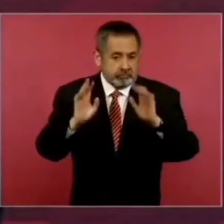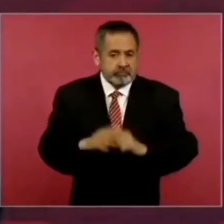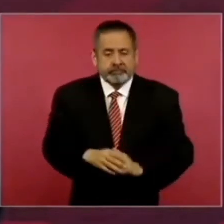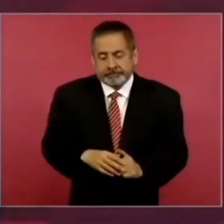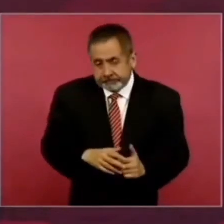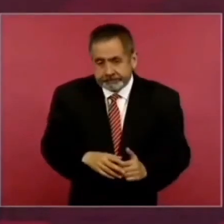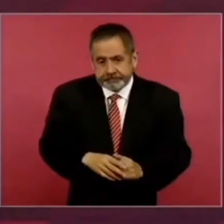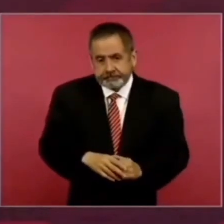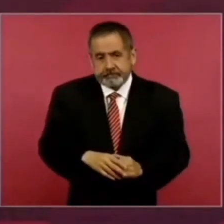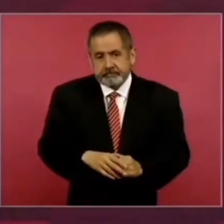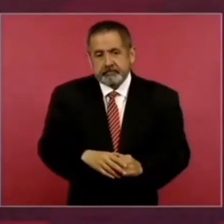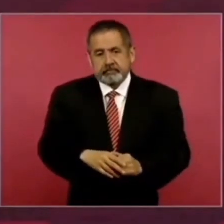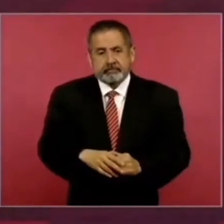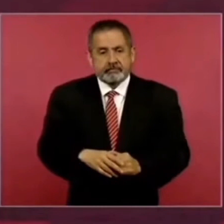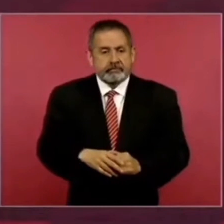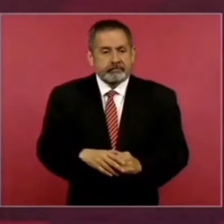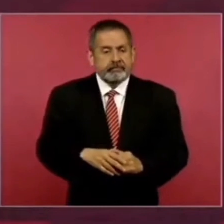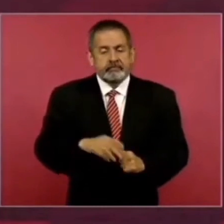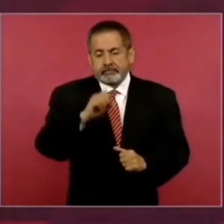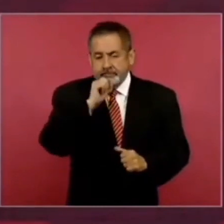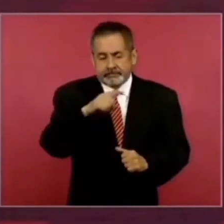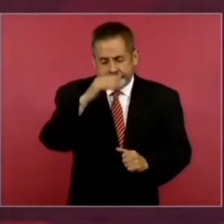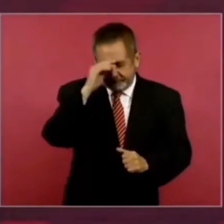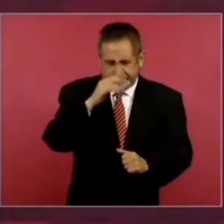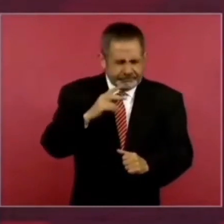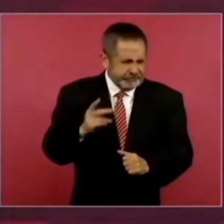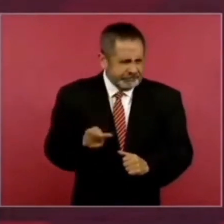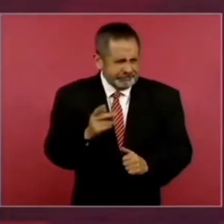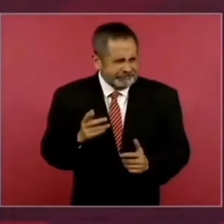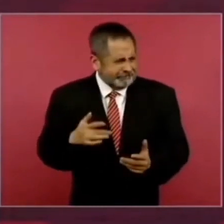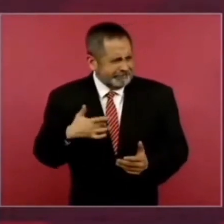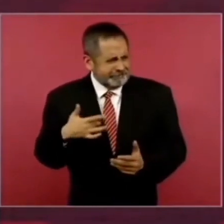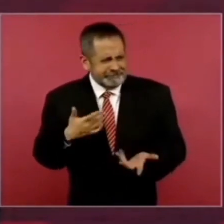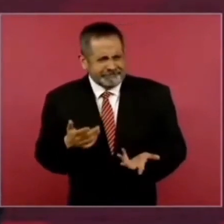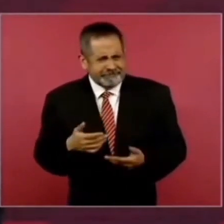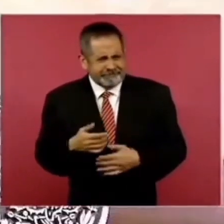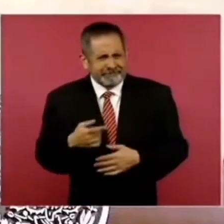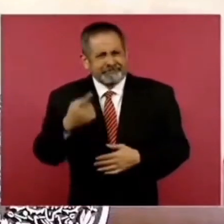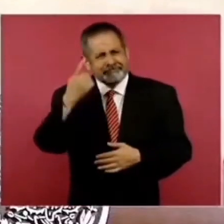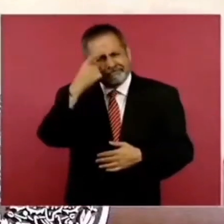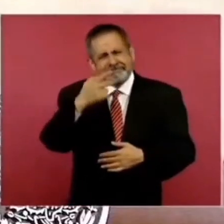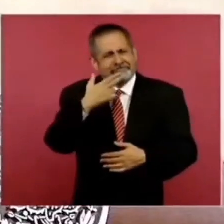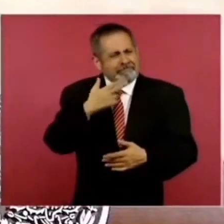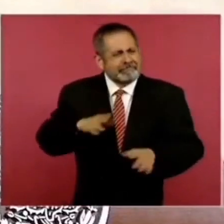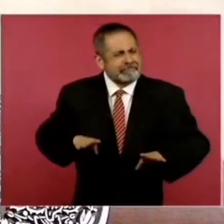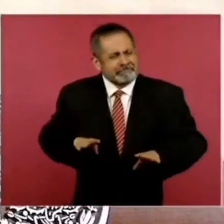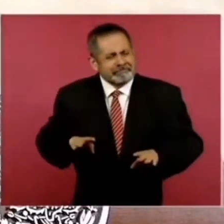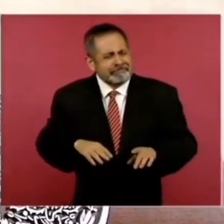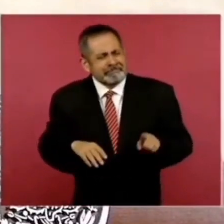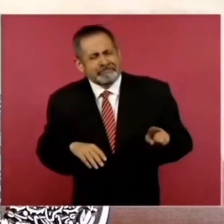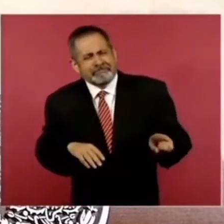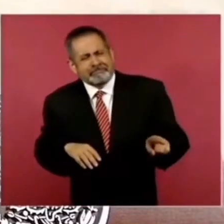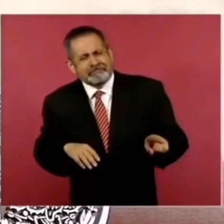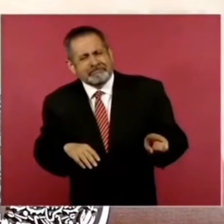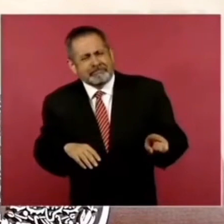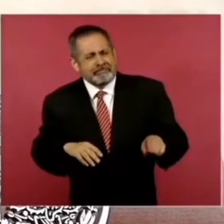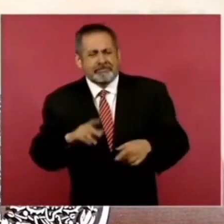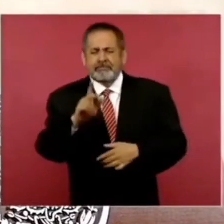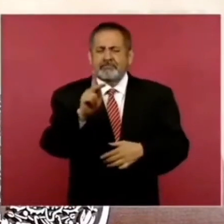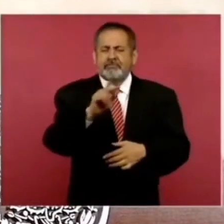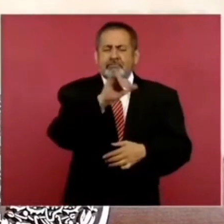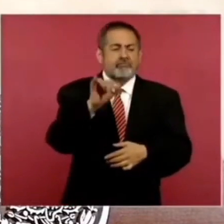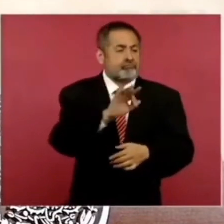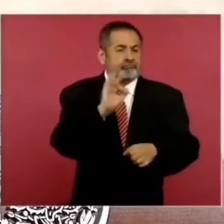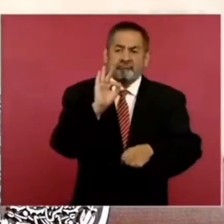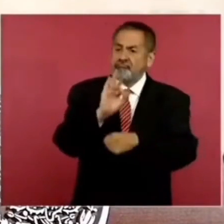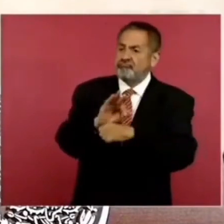también hay que preguntarnos en qué beneficia el Poder Judicial al